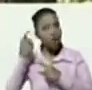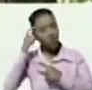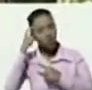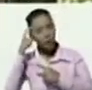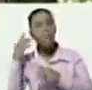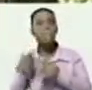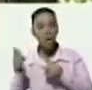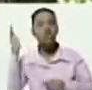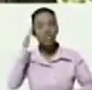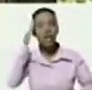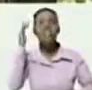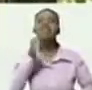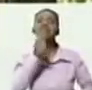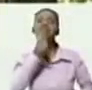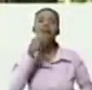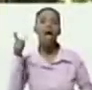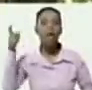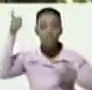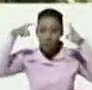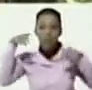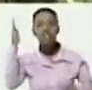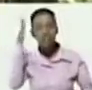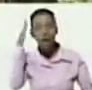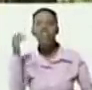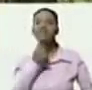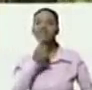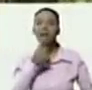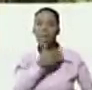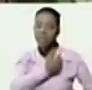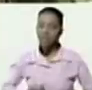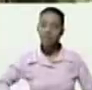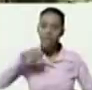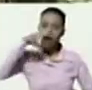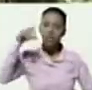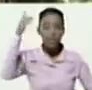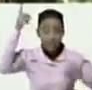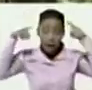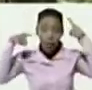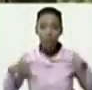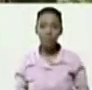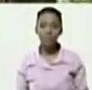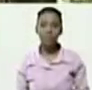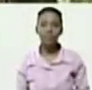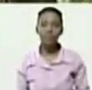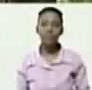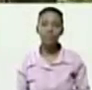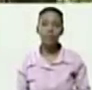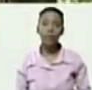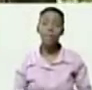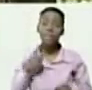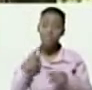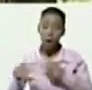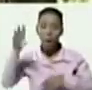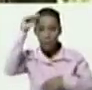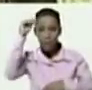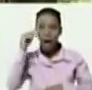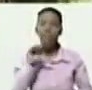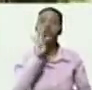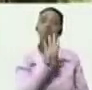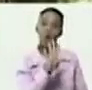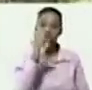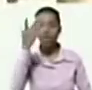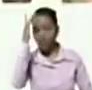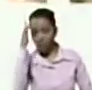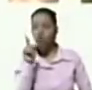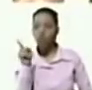Chávez. Sí sabe quién es nuestro comandante Chávez. Pero aprenderás del 4 de febrero, Ángel,